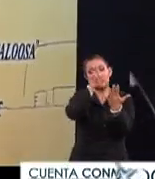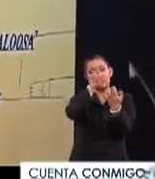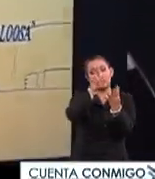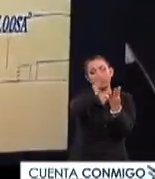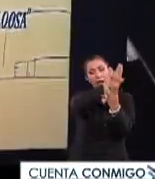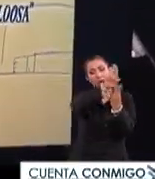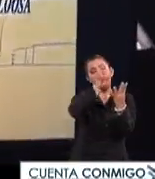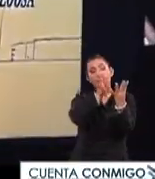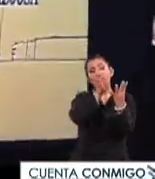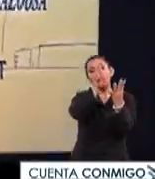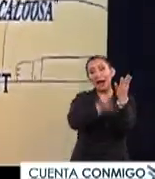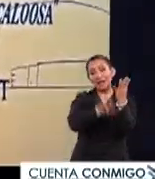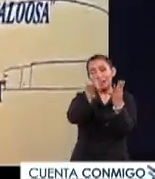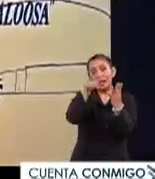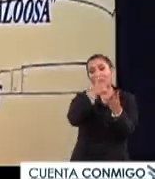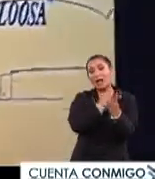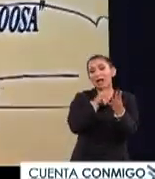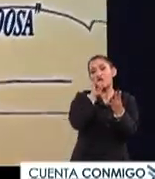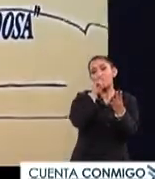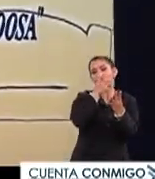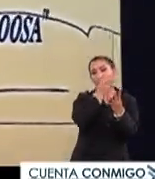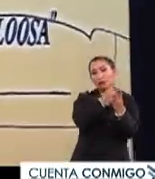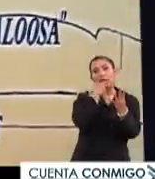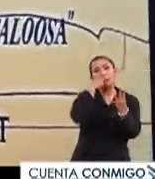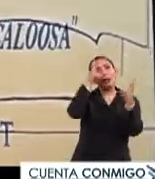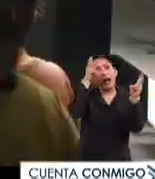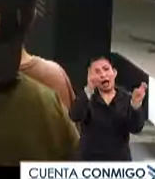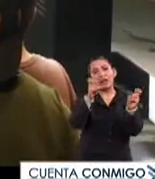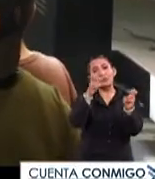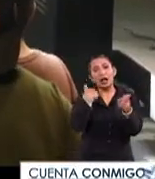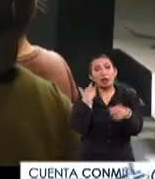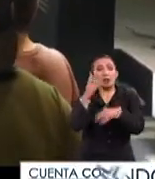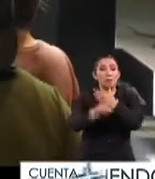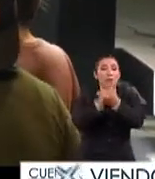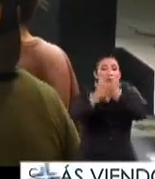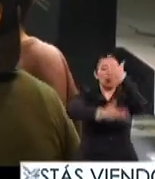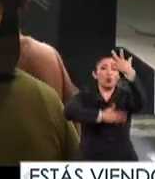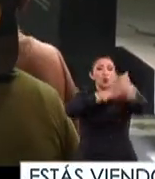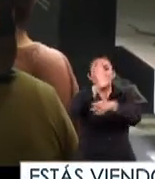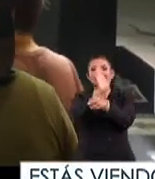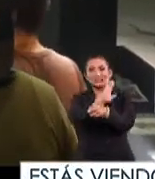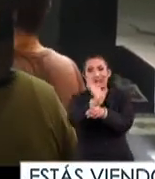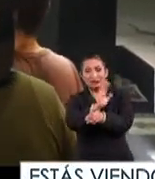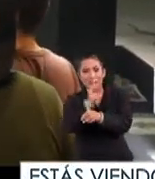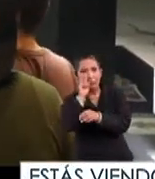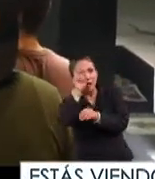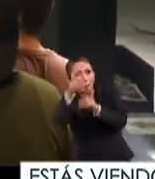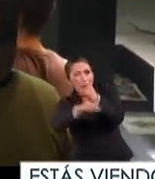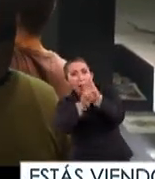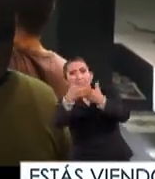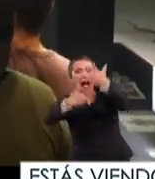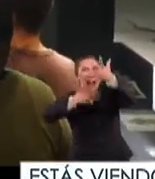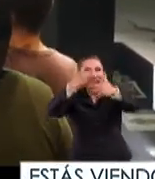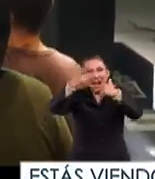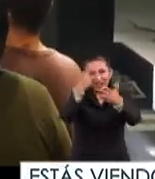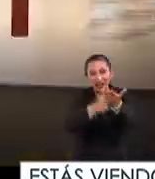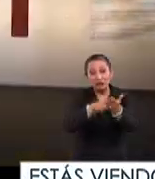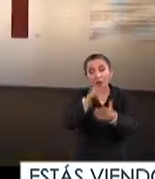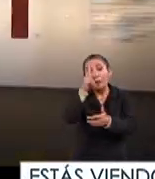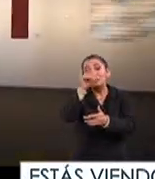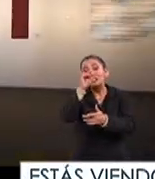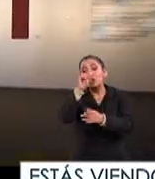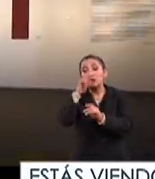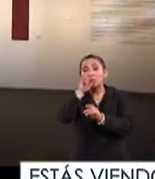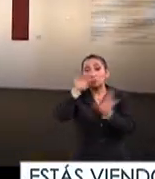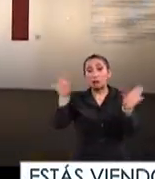de deleitar escuchando a Leonardo García Sao hablando del caos en el cine de Hitchcock, especialmente en Psicosis y